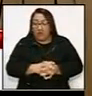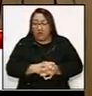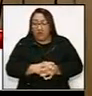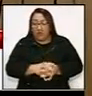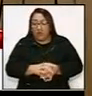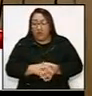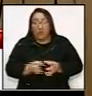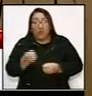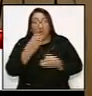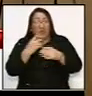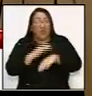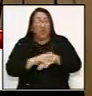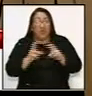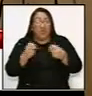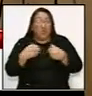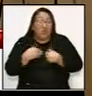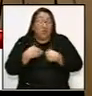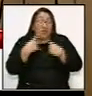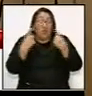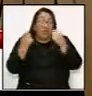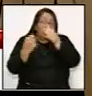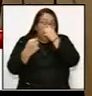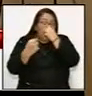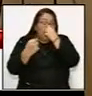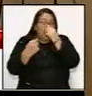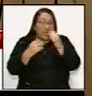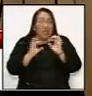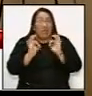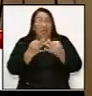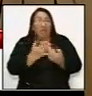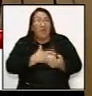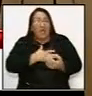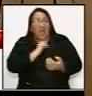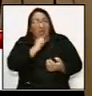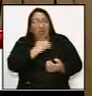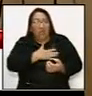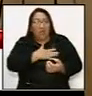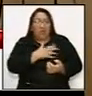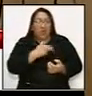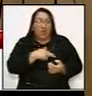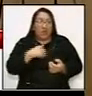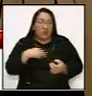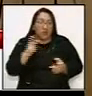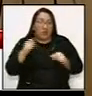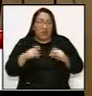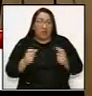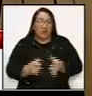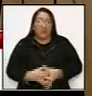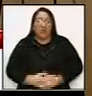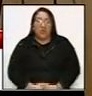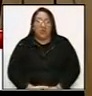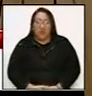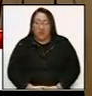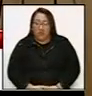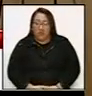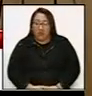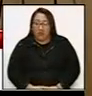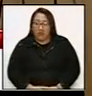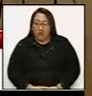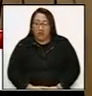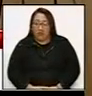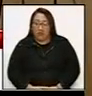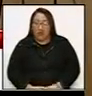retrayendo todos estos temas, porque yo me imagino que a la familia le debe de doler el escucharnos, inclusive en esta comisión, de volver